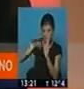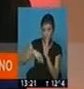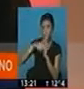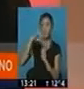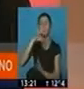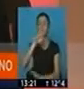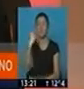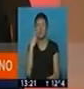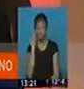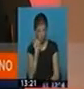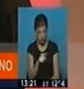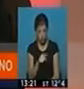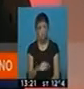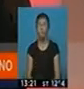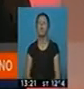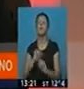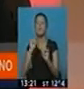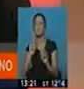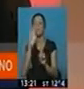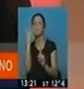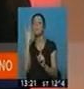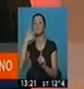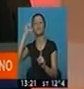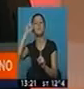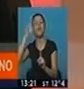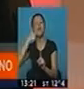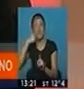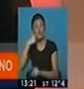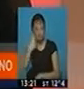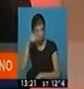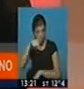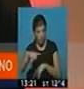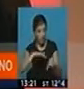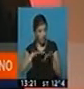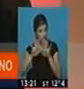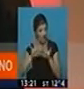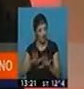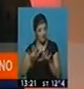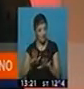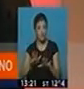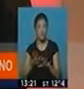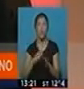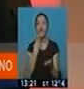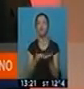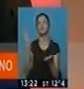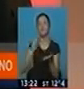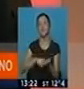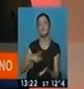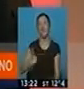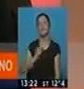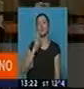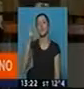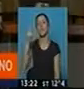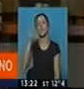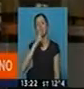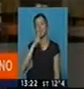especie de tarjeta amarilla por parte de Bruselas, que dijo que en las condiciones que están dadas hoy, nuevamente en el año 2017, la economía